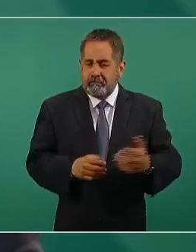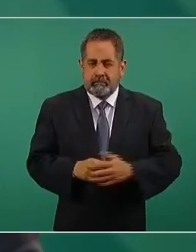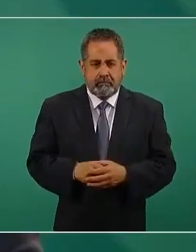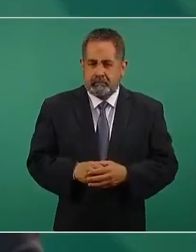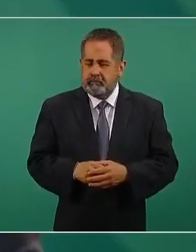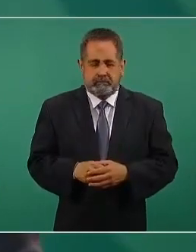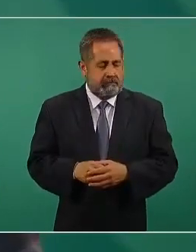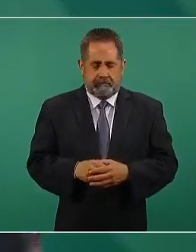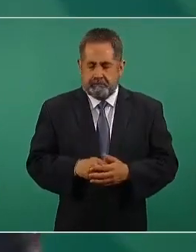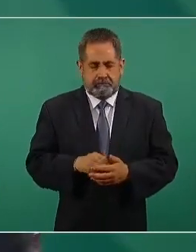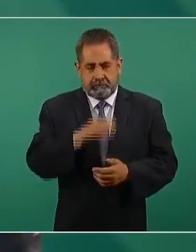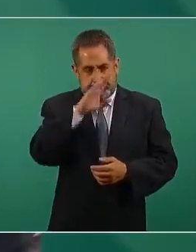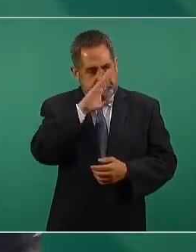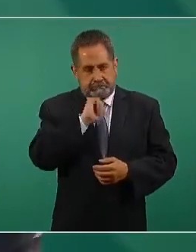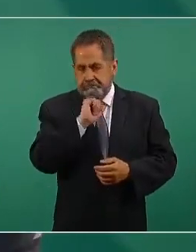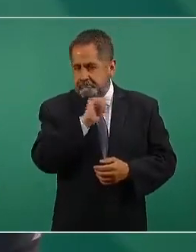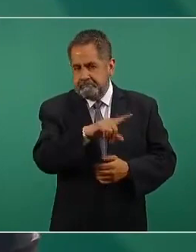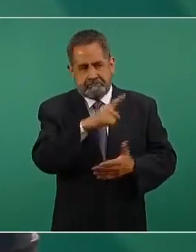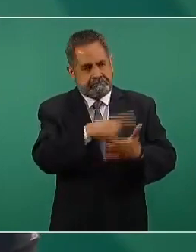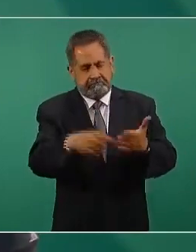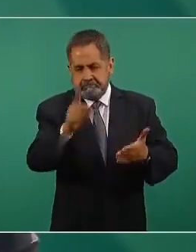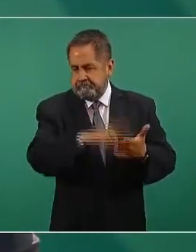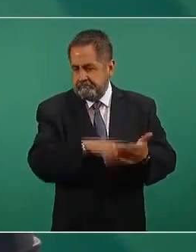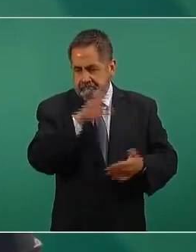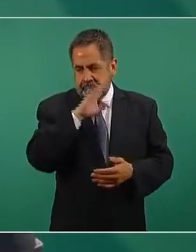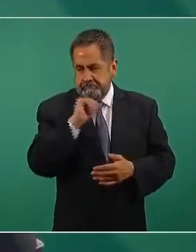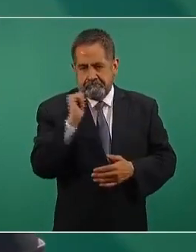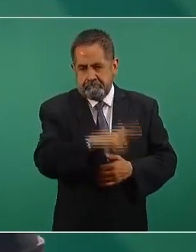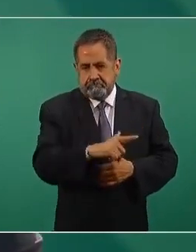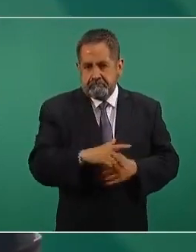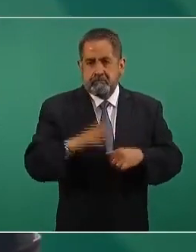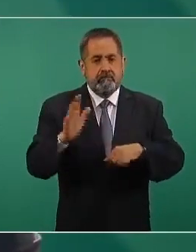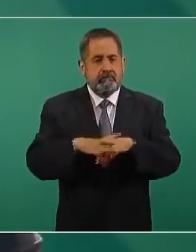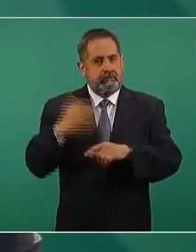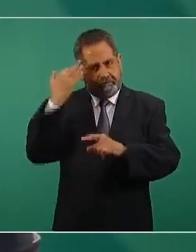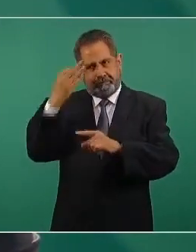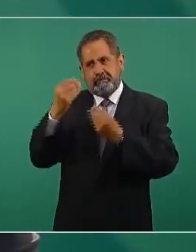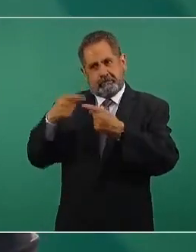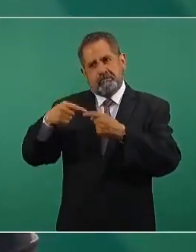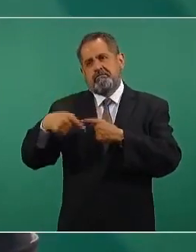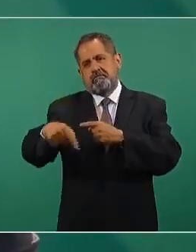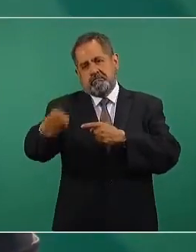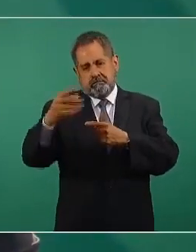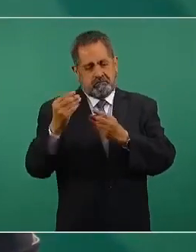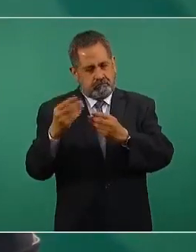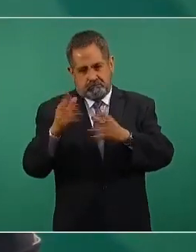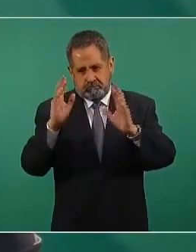Pues están muy mal, entre otras cosas porque falta mucho.